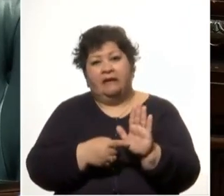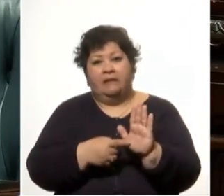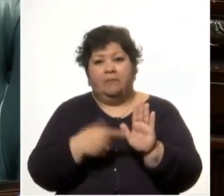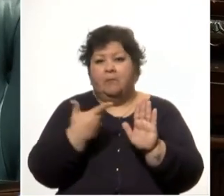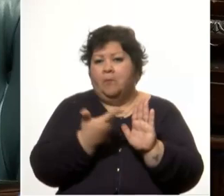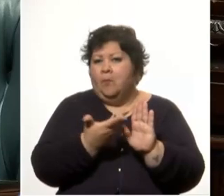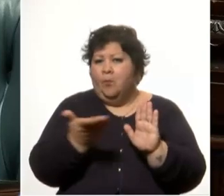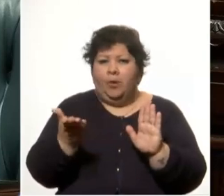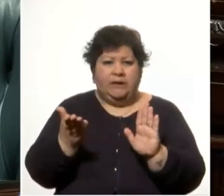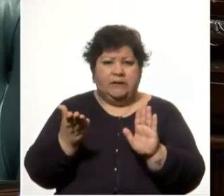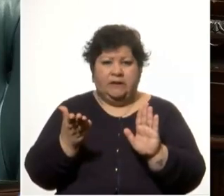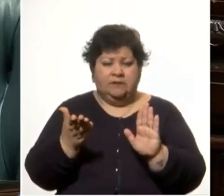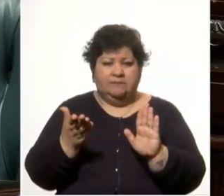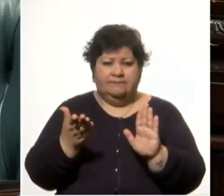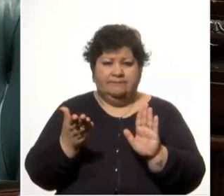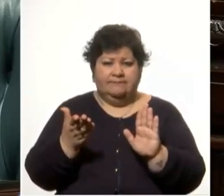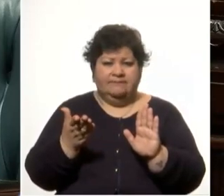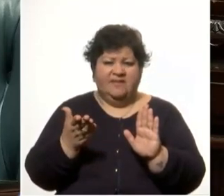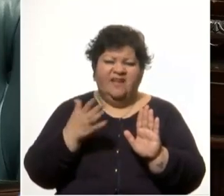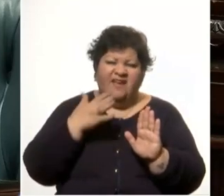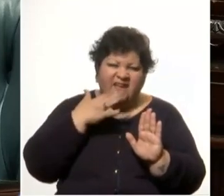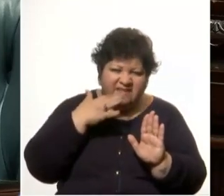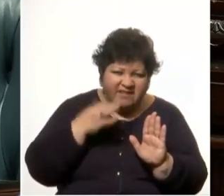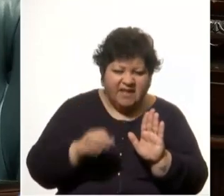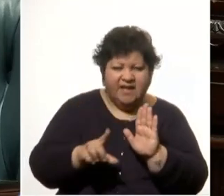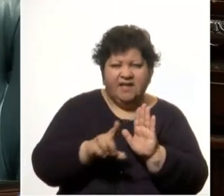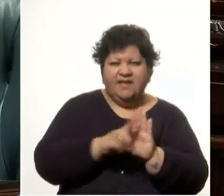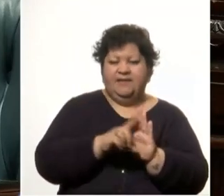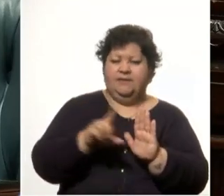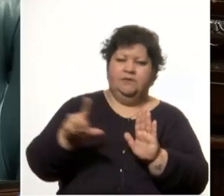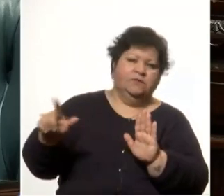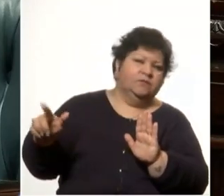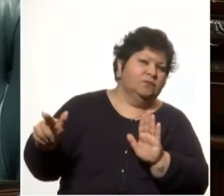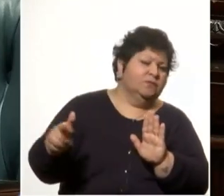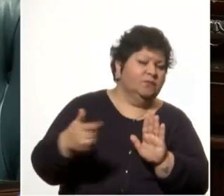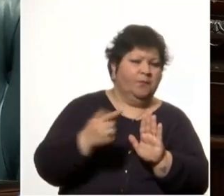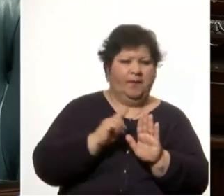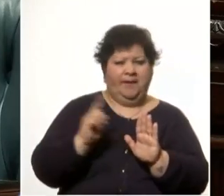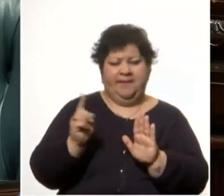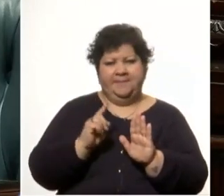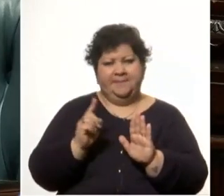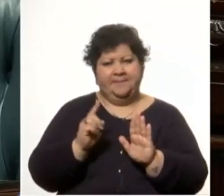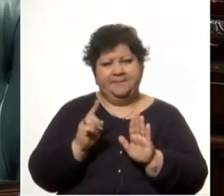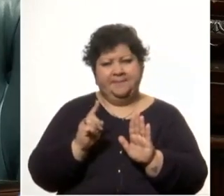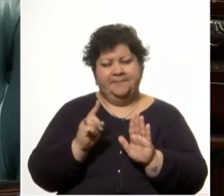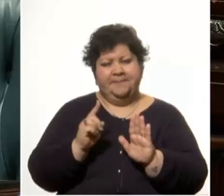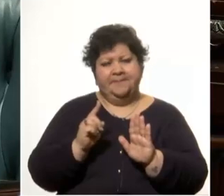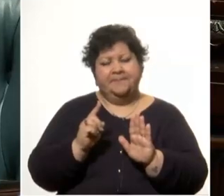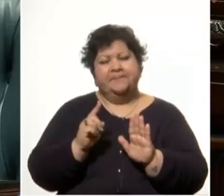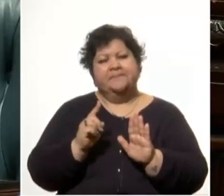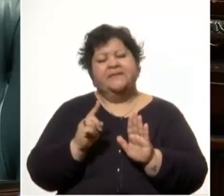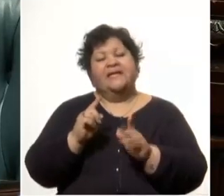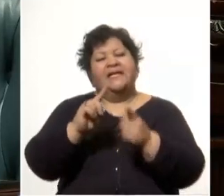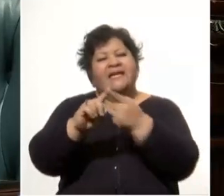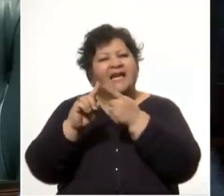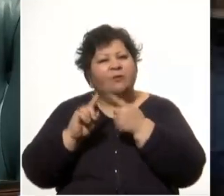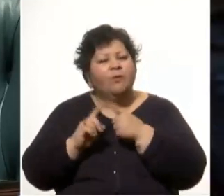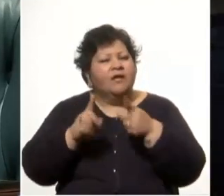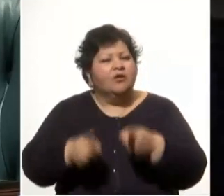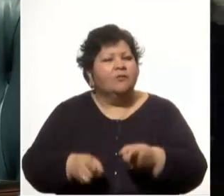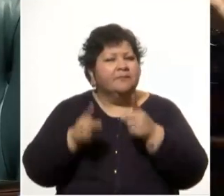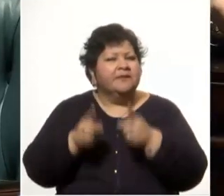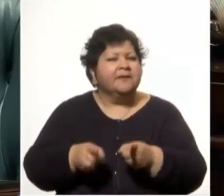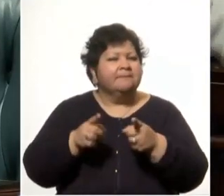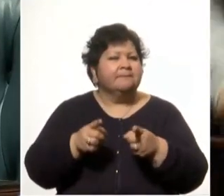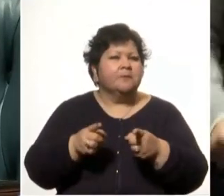ilegalidad cometida. Plantean la necesidad de regular el monopolio aún sabiendo que el acuerdo mismo lo